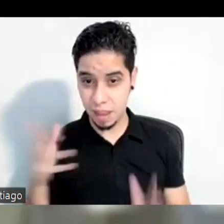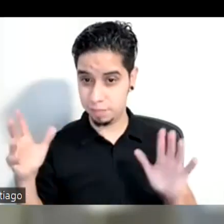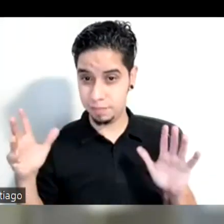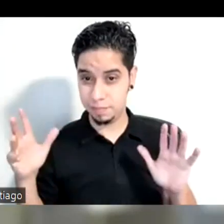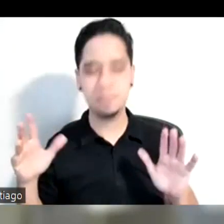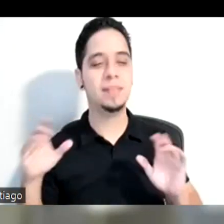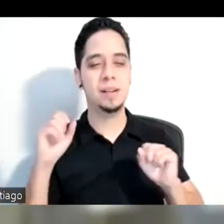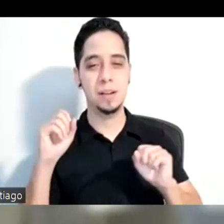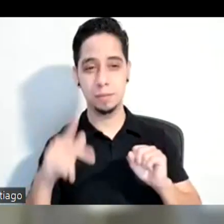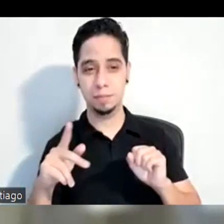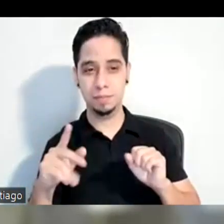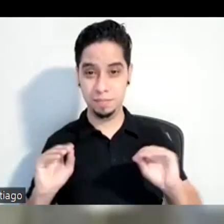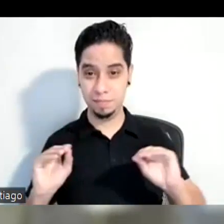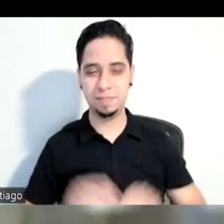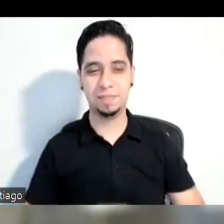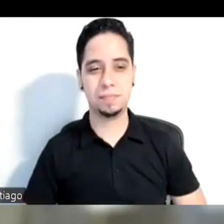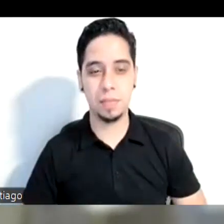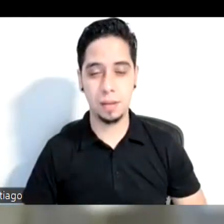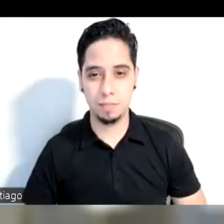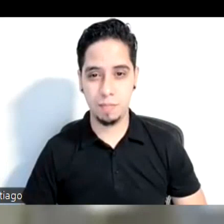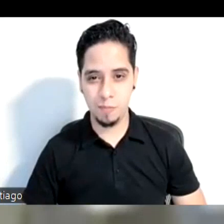que. Ah, ok, no.